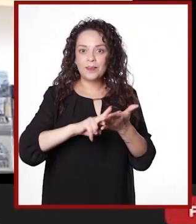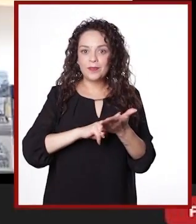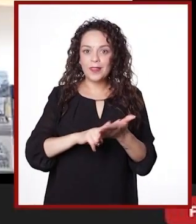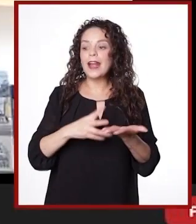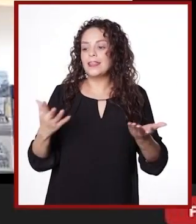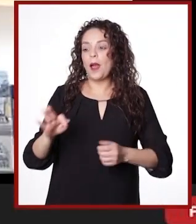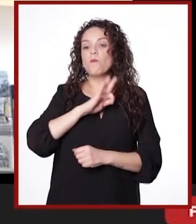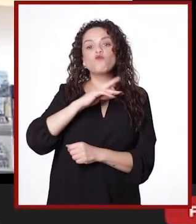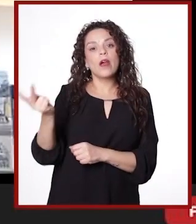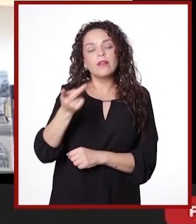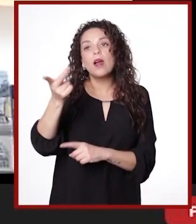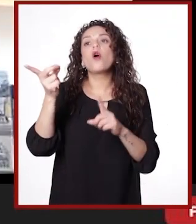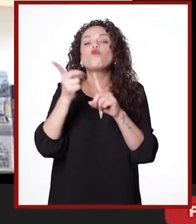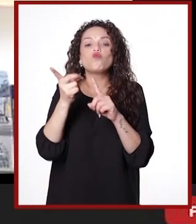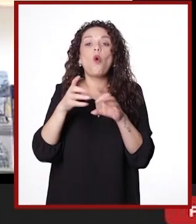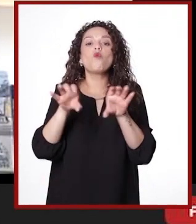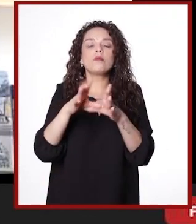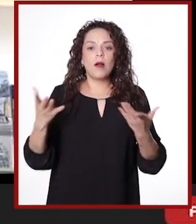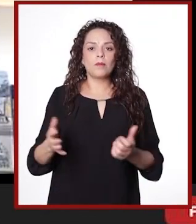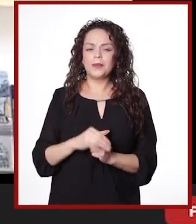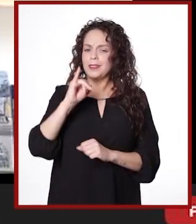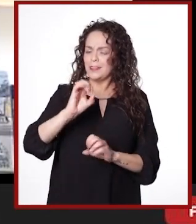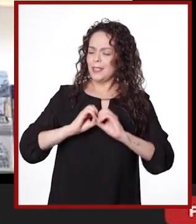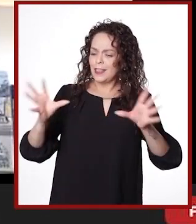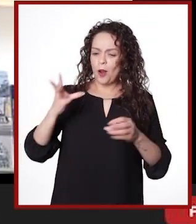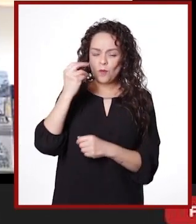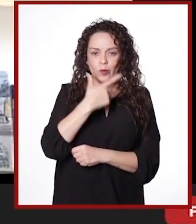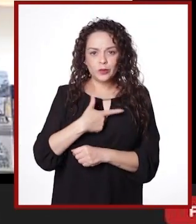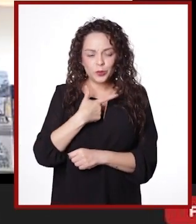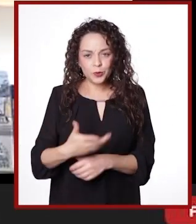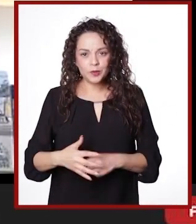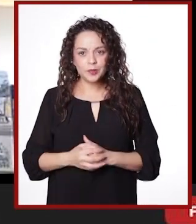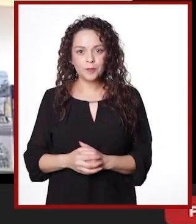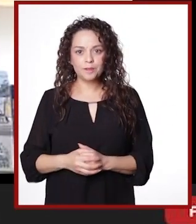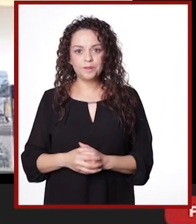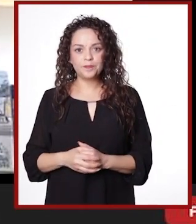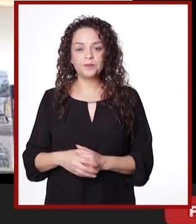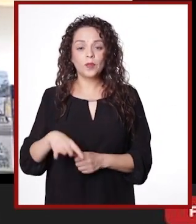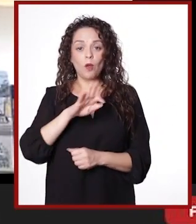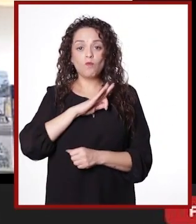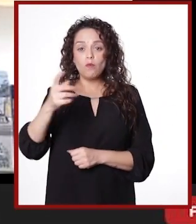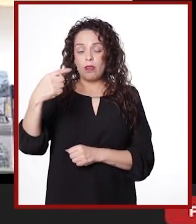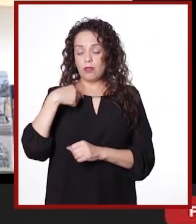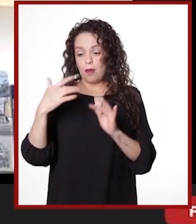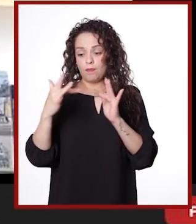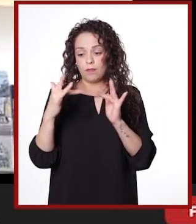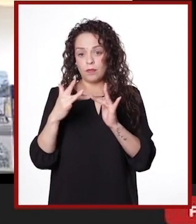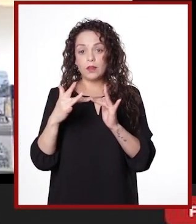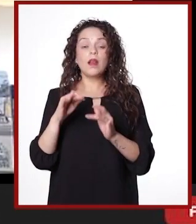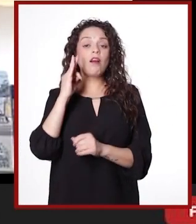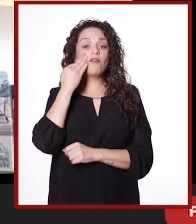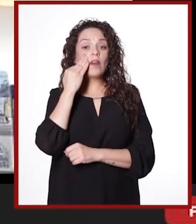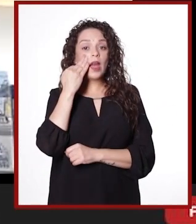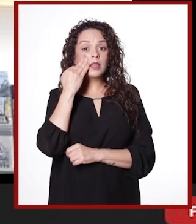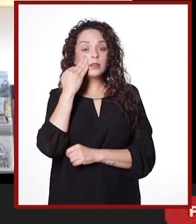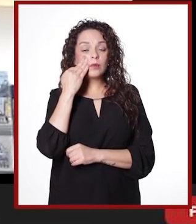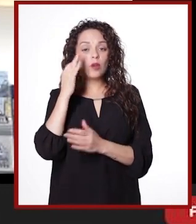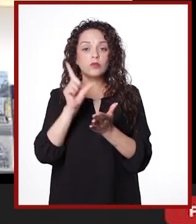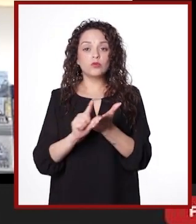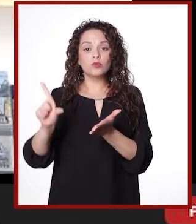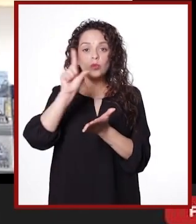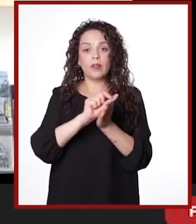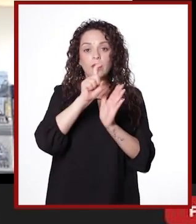puedas asesorar. ¿Dónde te podemos contactar? Claro, con muchísimo gusto. Nos pueden buscar en Facebook, Twitter e